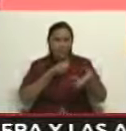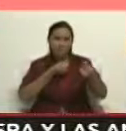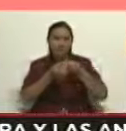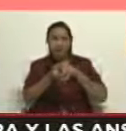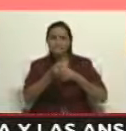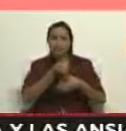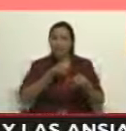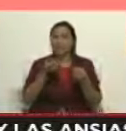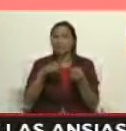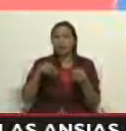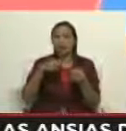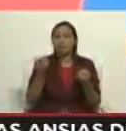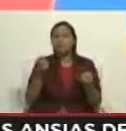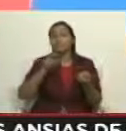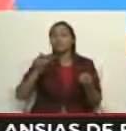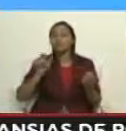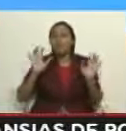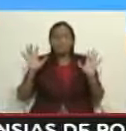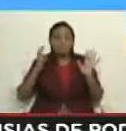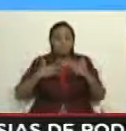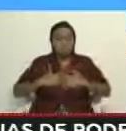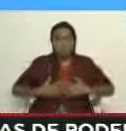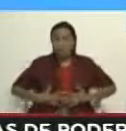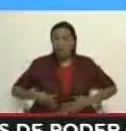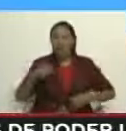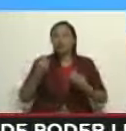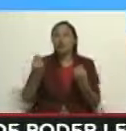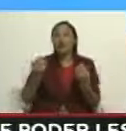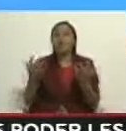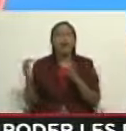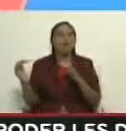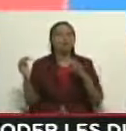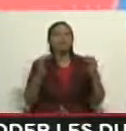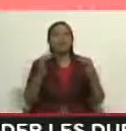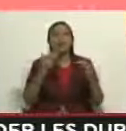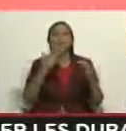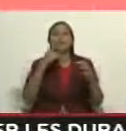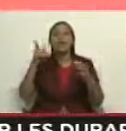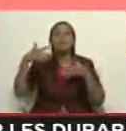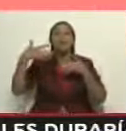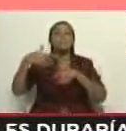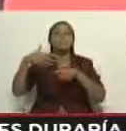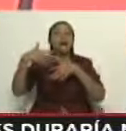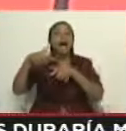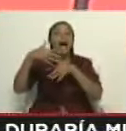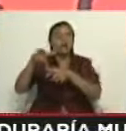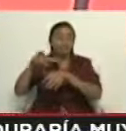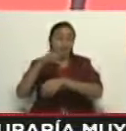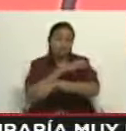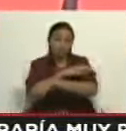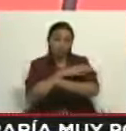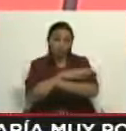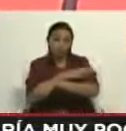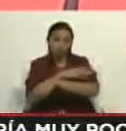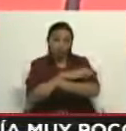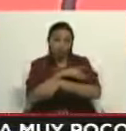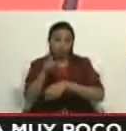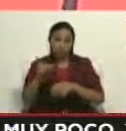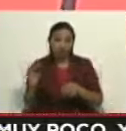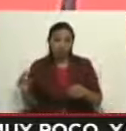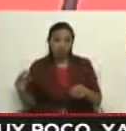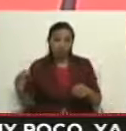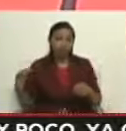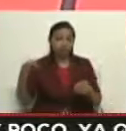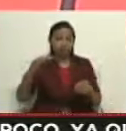buscar que con qué iba a enfrentar si esa marcha llegaba al Palacio de Miraflores. El pueblo no tenía